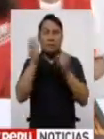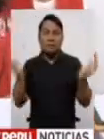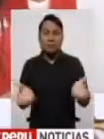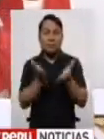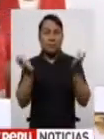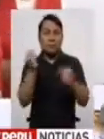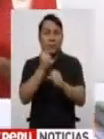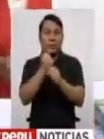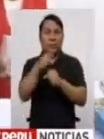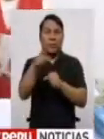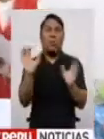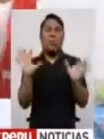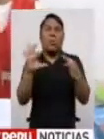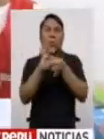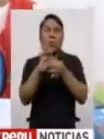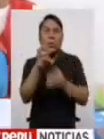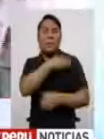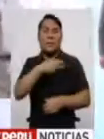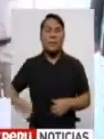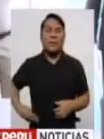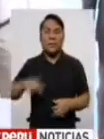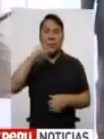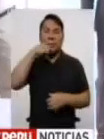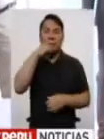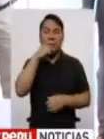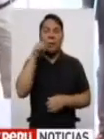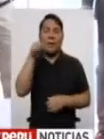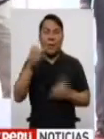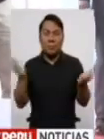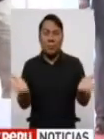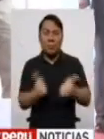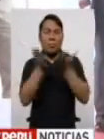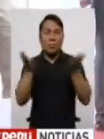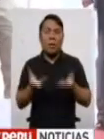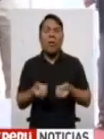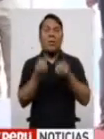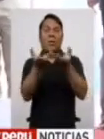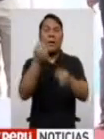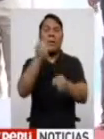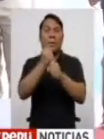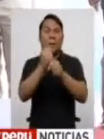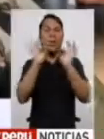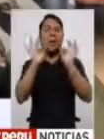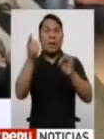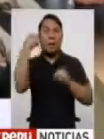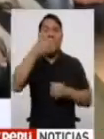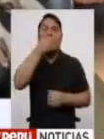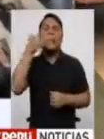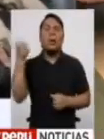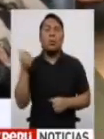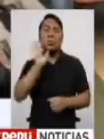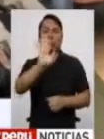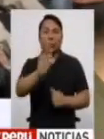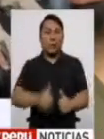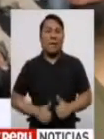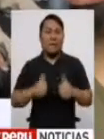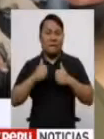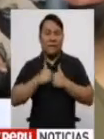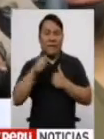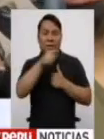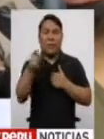Empleo, junto al Ministerio de la Mujer y Poblaciones Vulnerables, promoverán empleos adecuados para mejorar las condiciones de